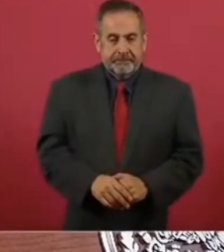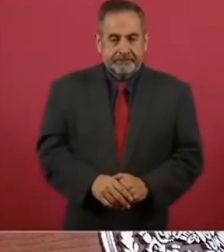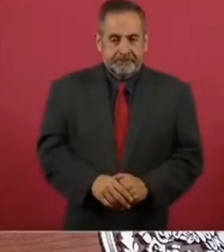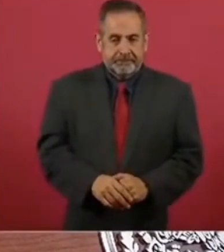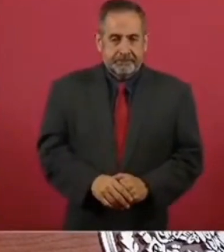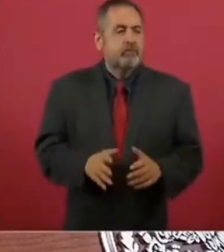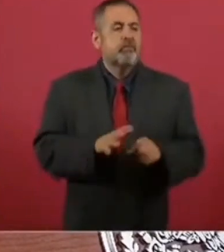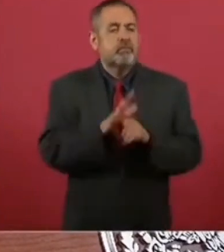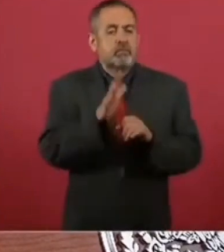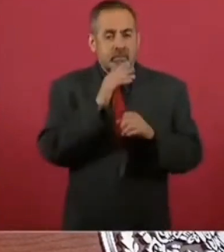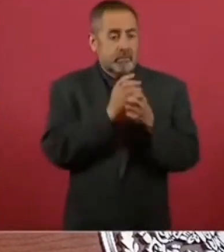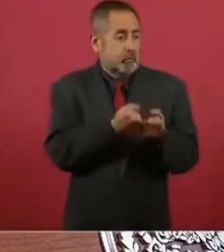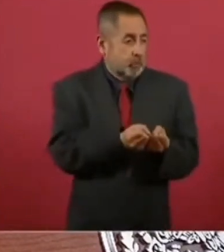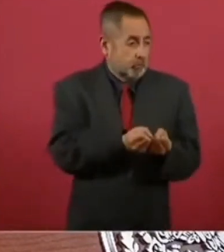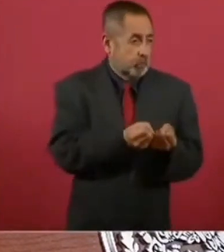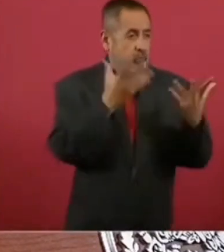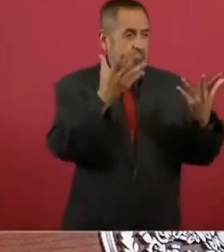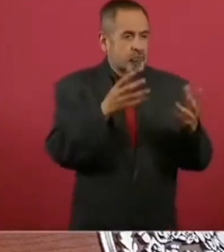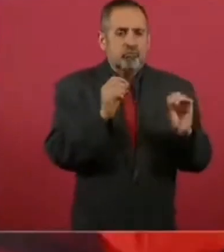cantidad o calidad.